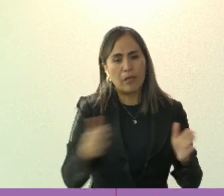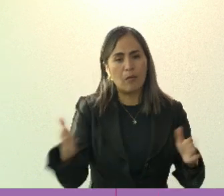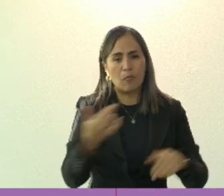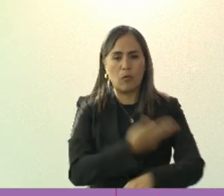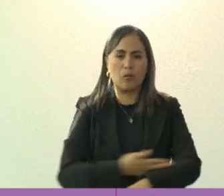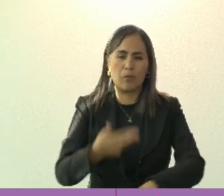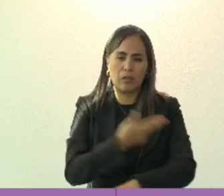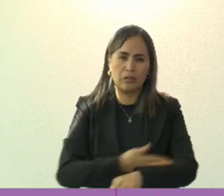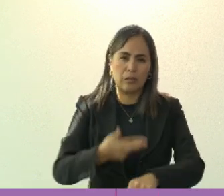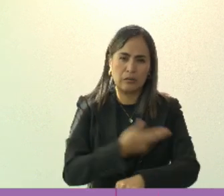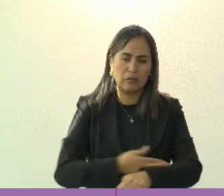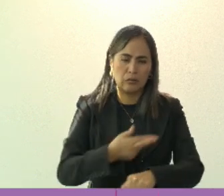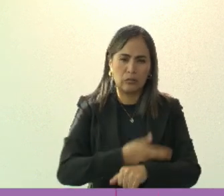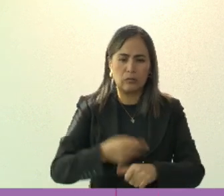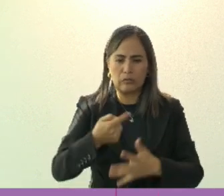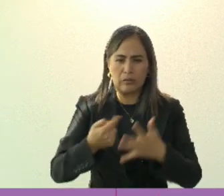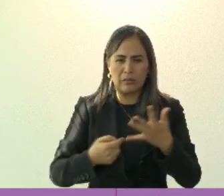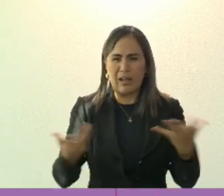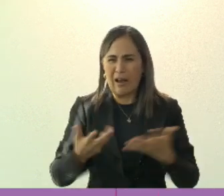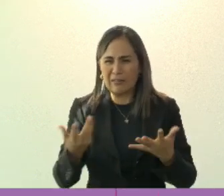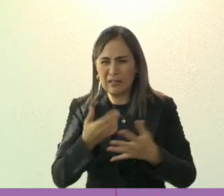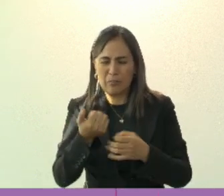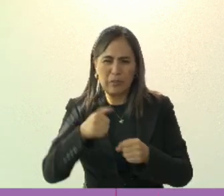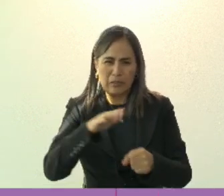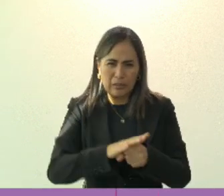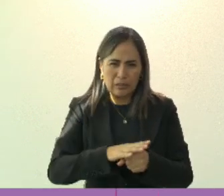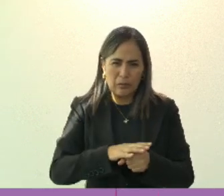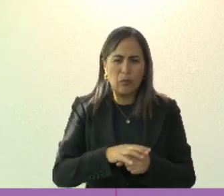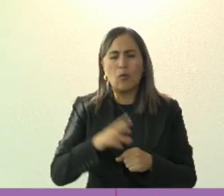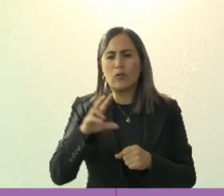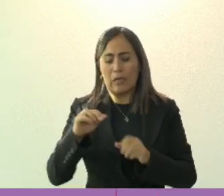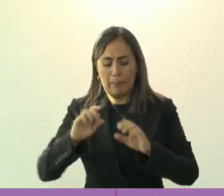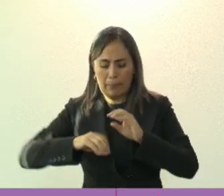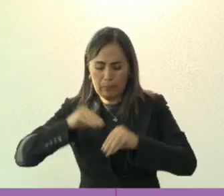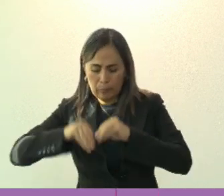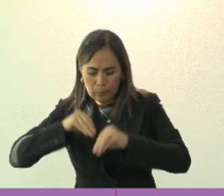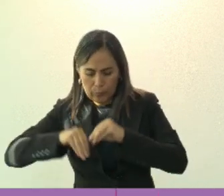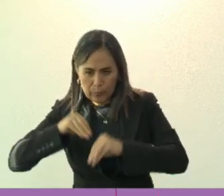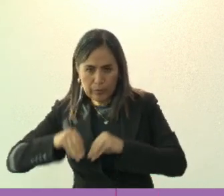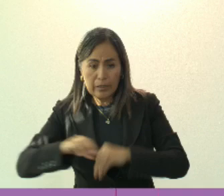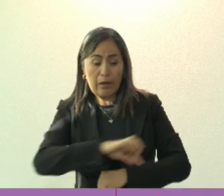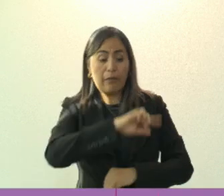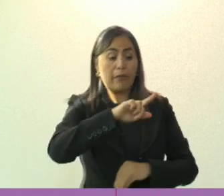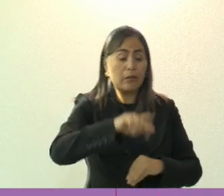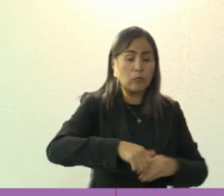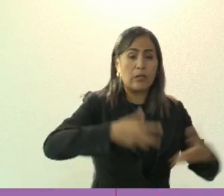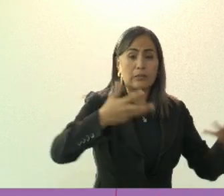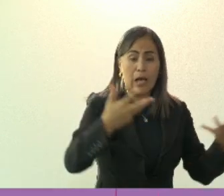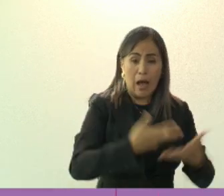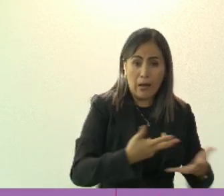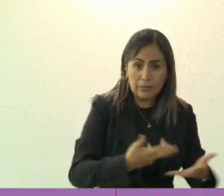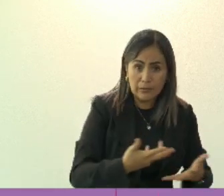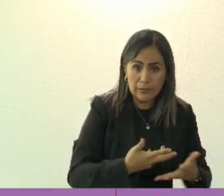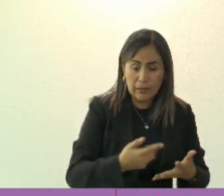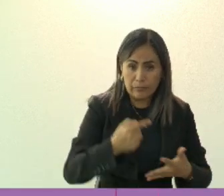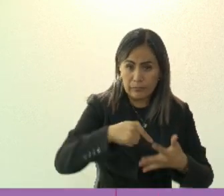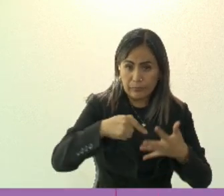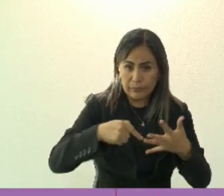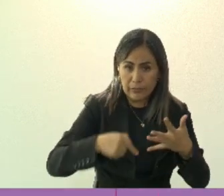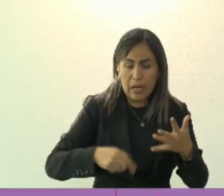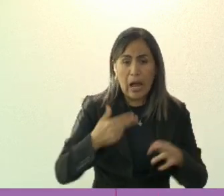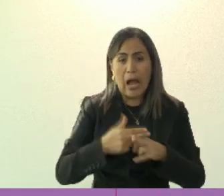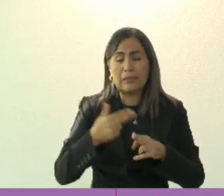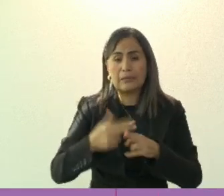acto administrativo, la tenemos que ver en la ejecución del propio acto, en la administración del mismo, hasta su